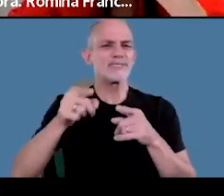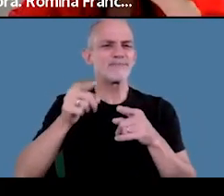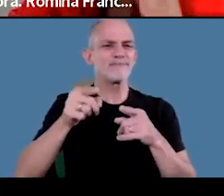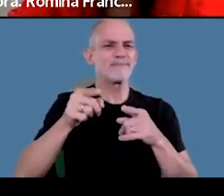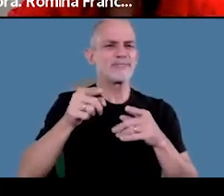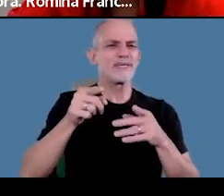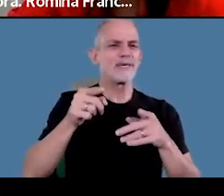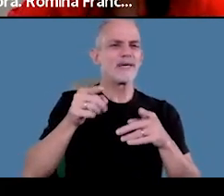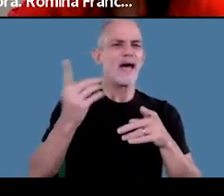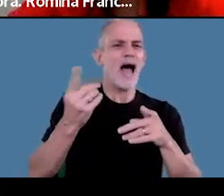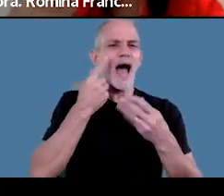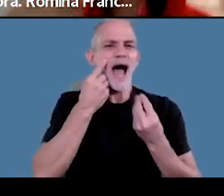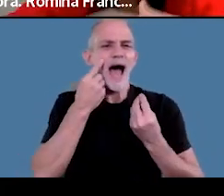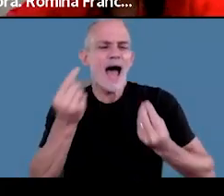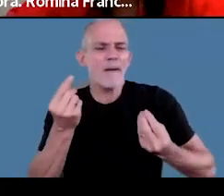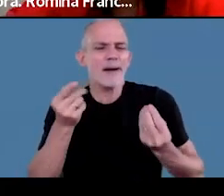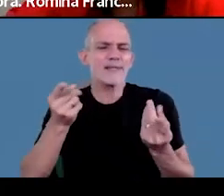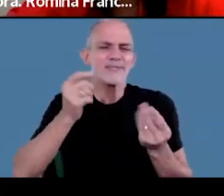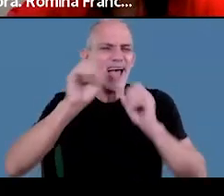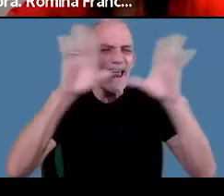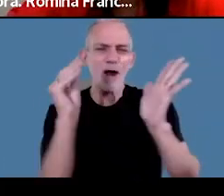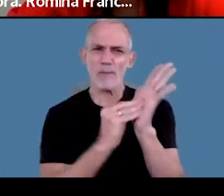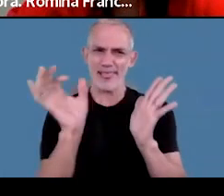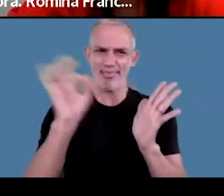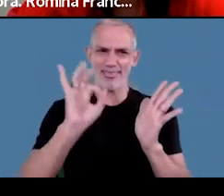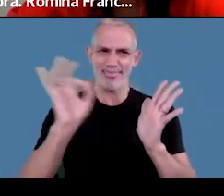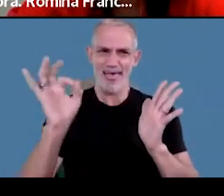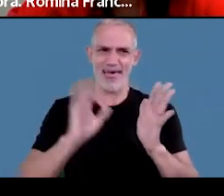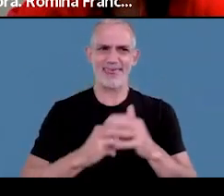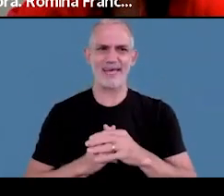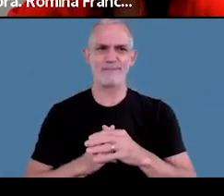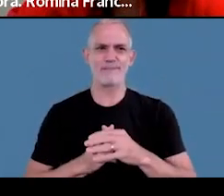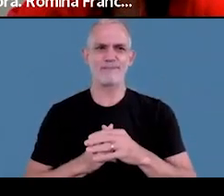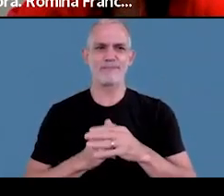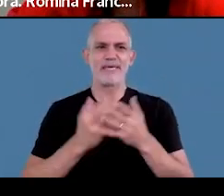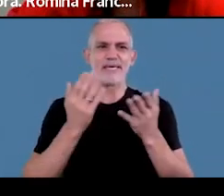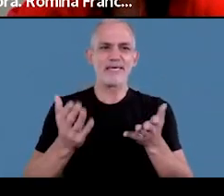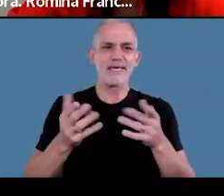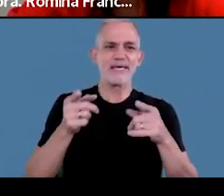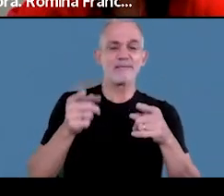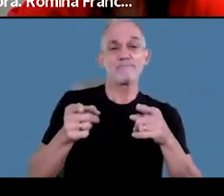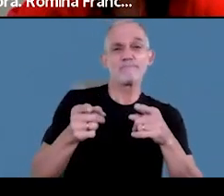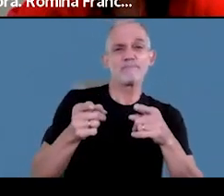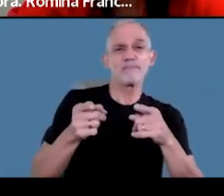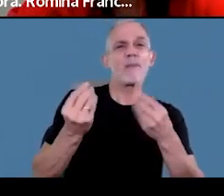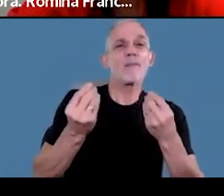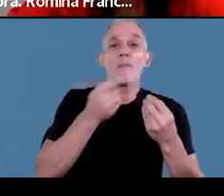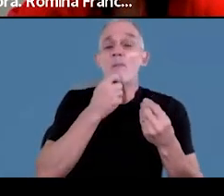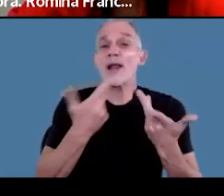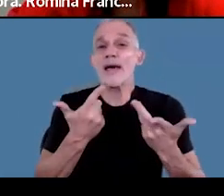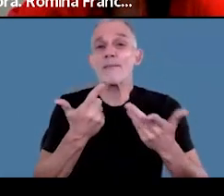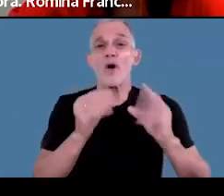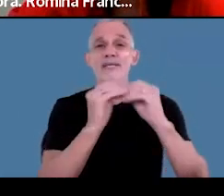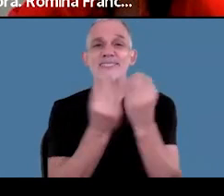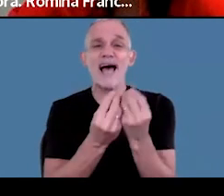y no lo dice claramente. Distinto es el caso que en el caso de saldo de